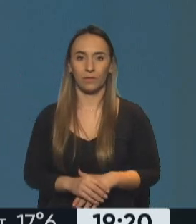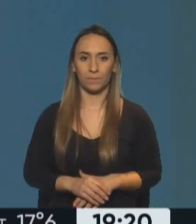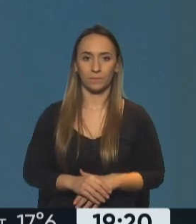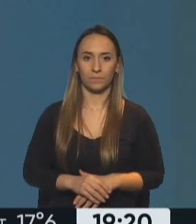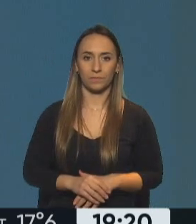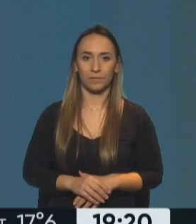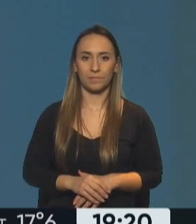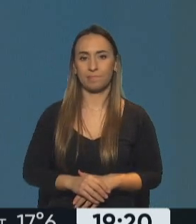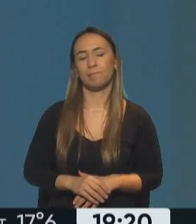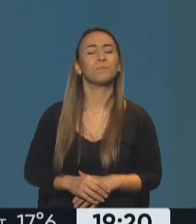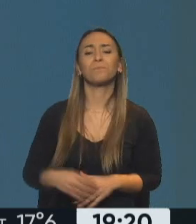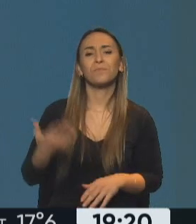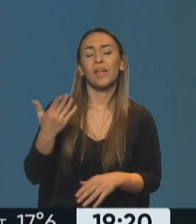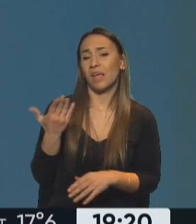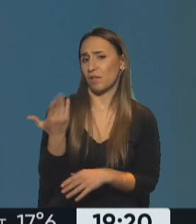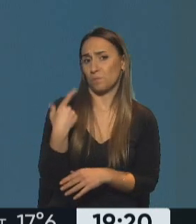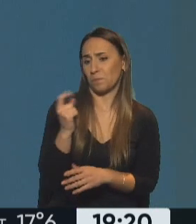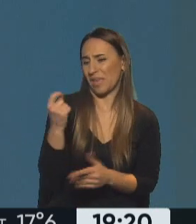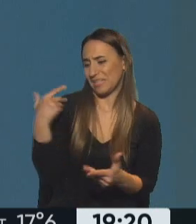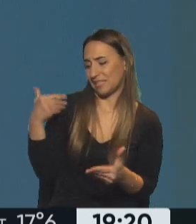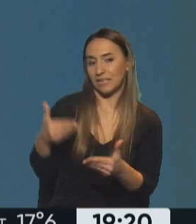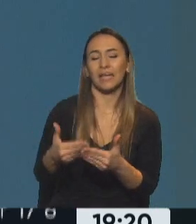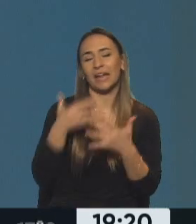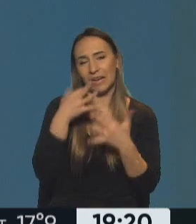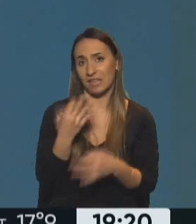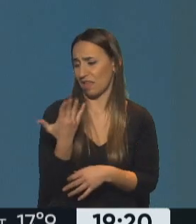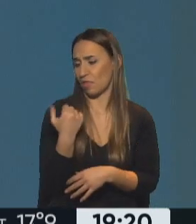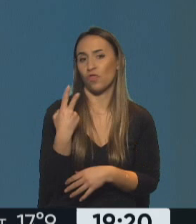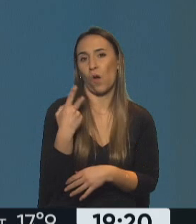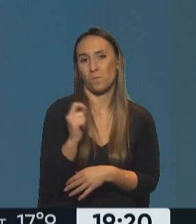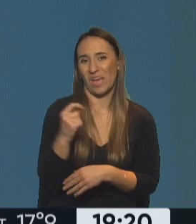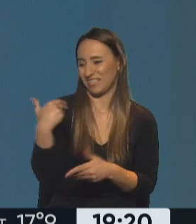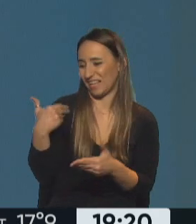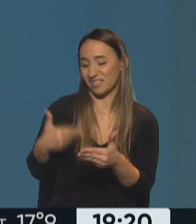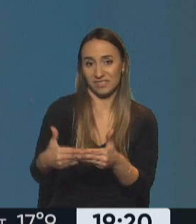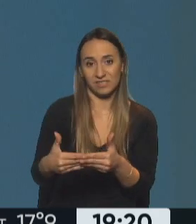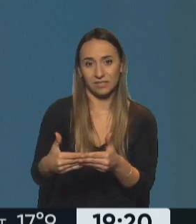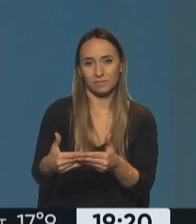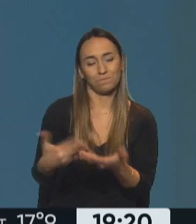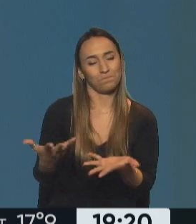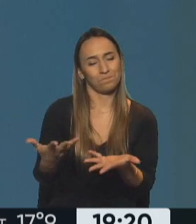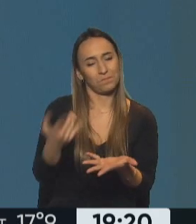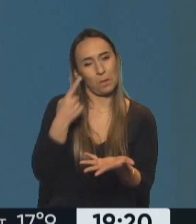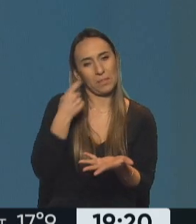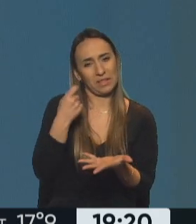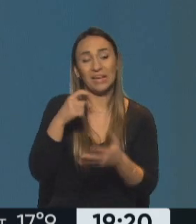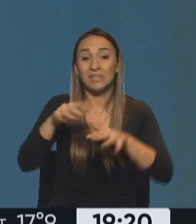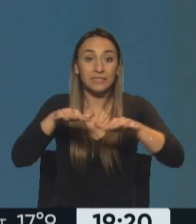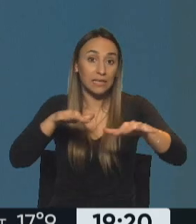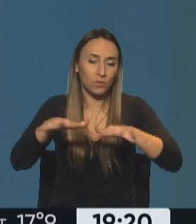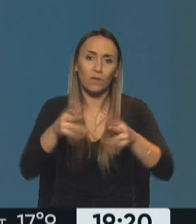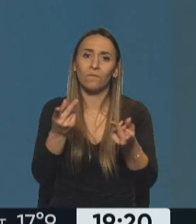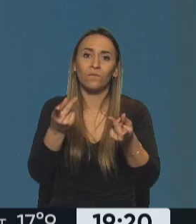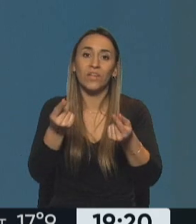Vasco, en los últimos meses se vio, los últimos 2 meses en realidad, no tanto, una suerte de descalabro financiero